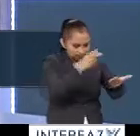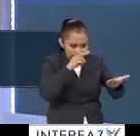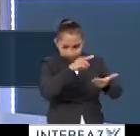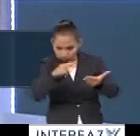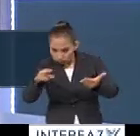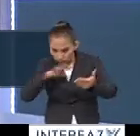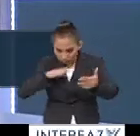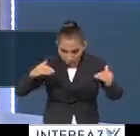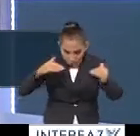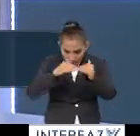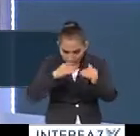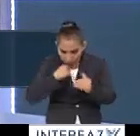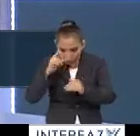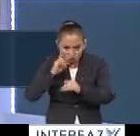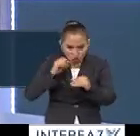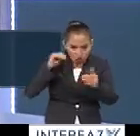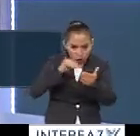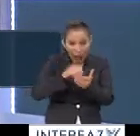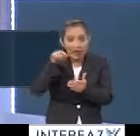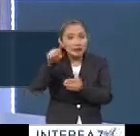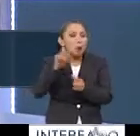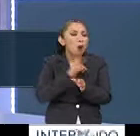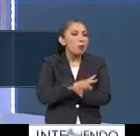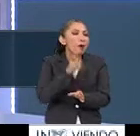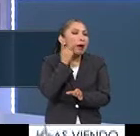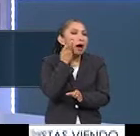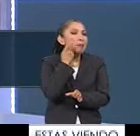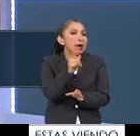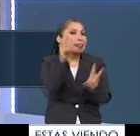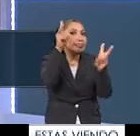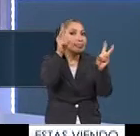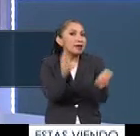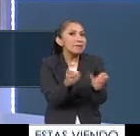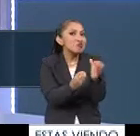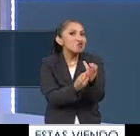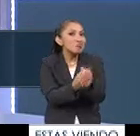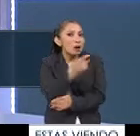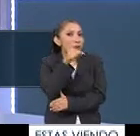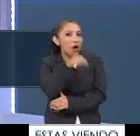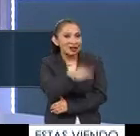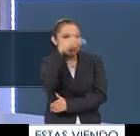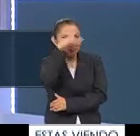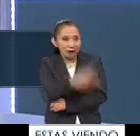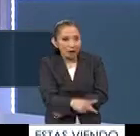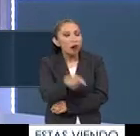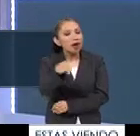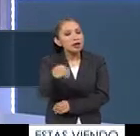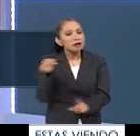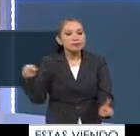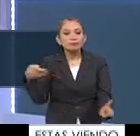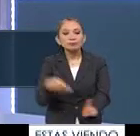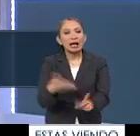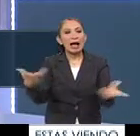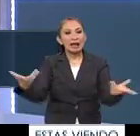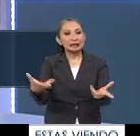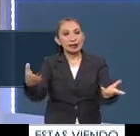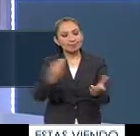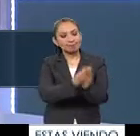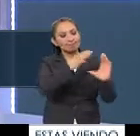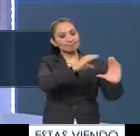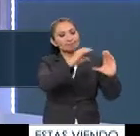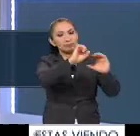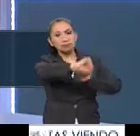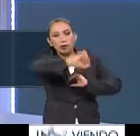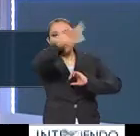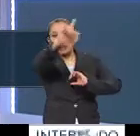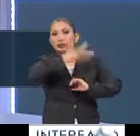este contexto es que surge como un programa pionero en la materia en el país y estamos dirigidos a formar profesionales que